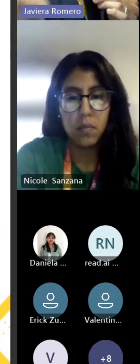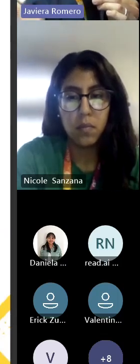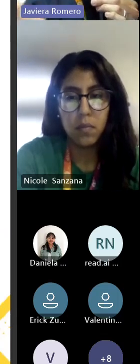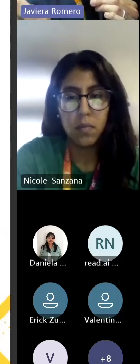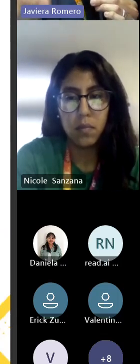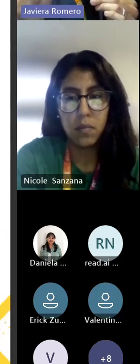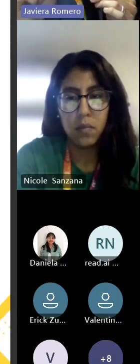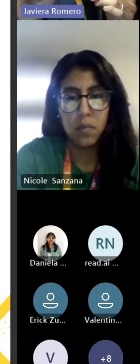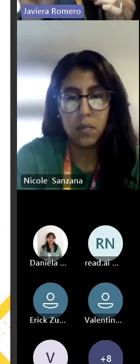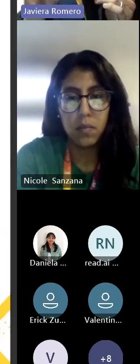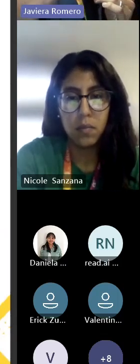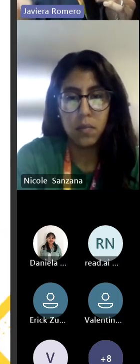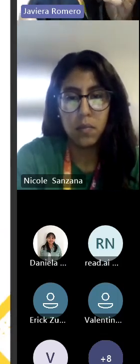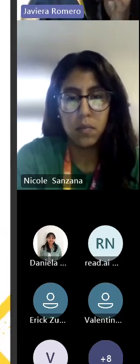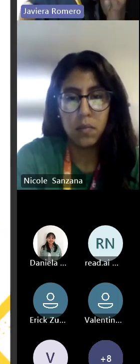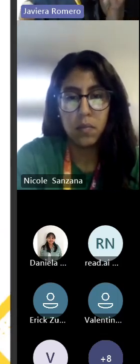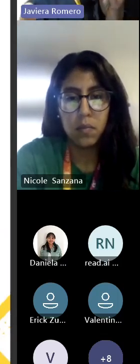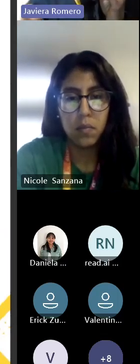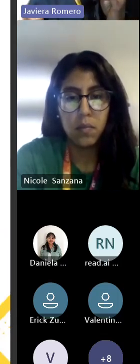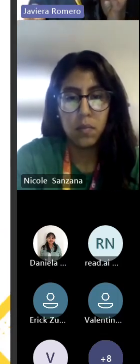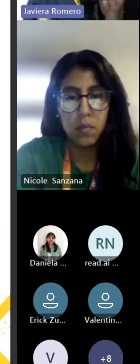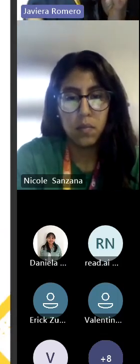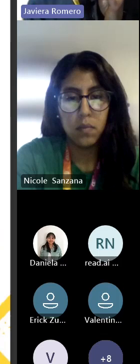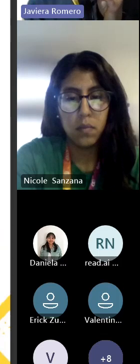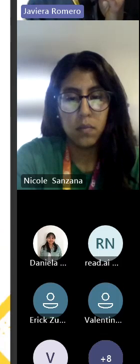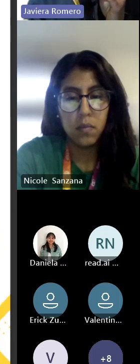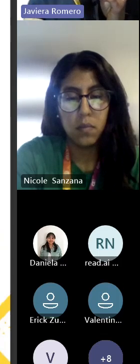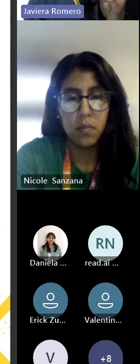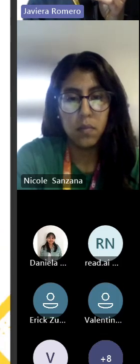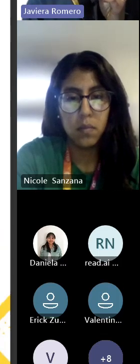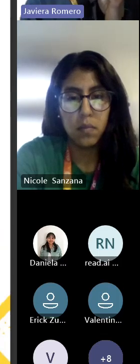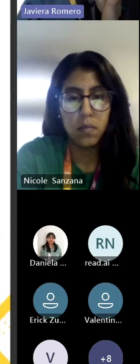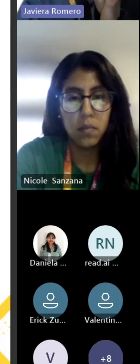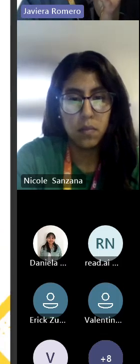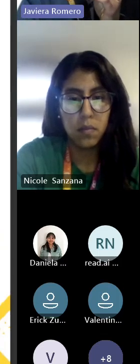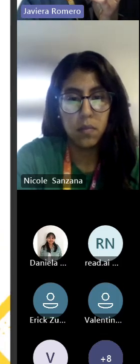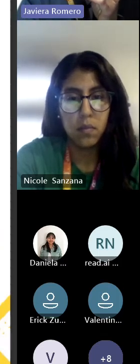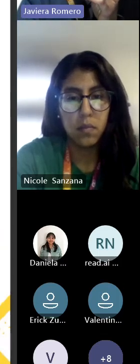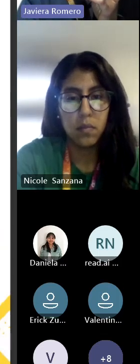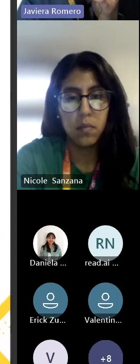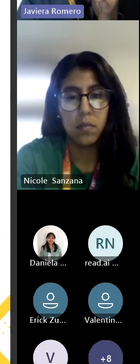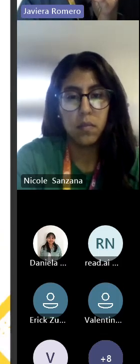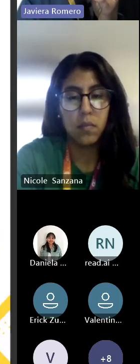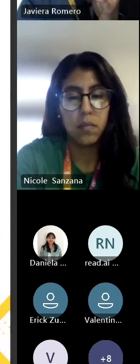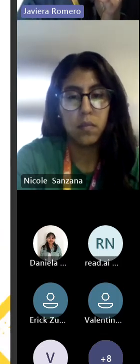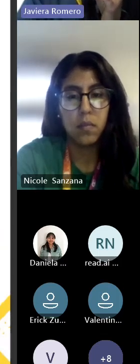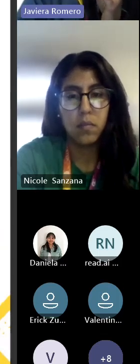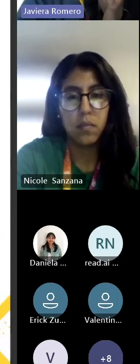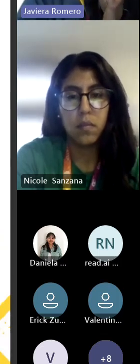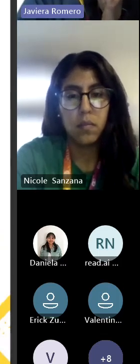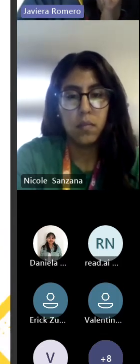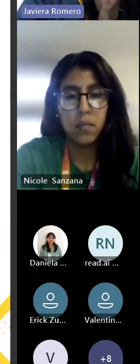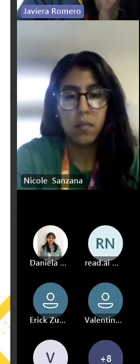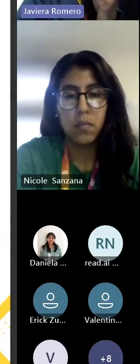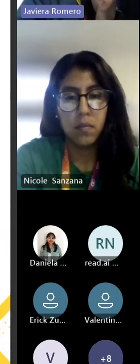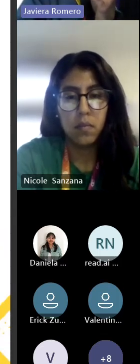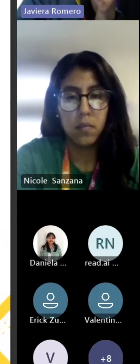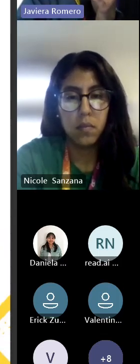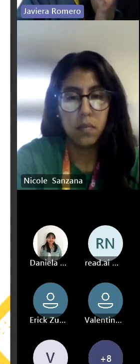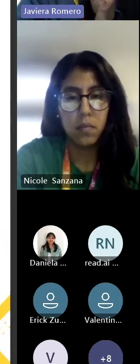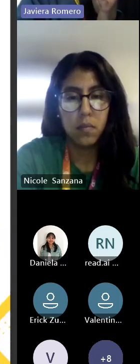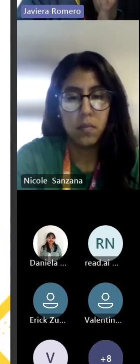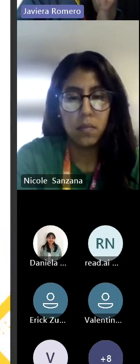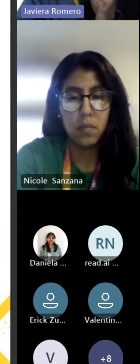en las acciones que se hagan respecto al acoso escolar, puedan estar todos involucrados. Es decir, que no se deje a nadie